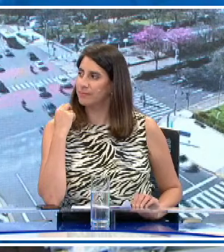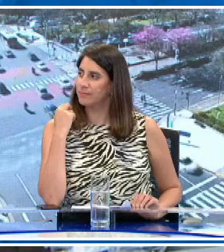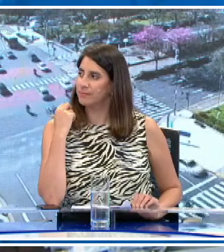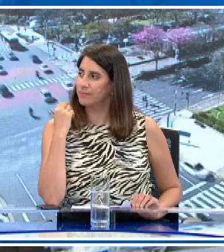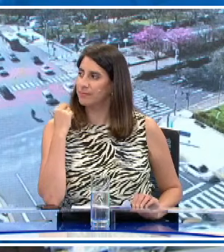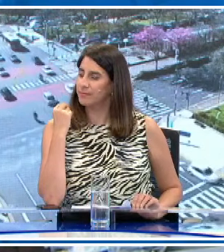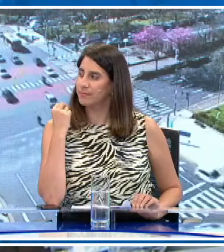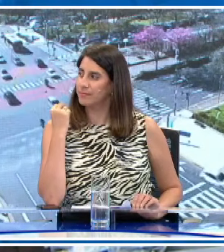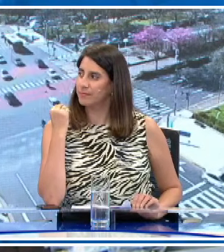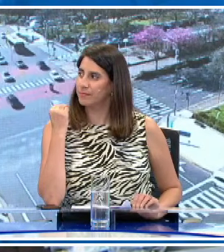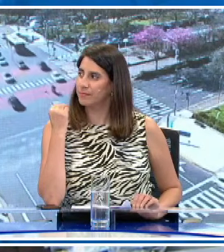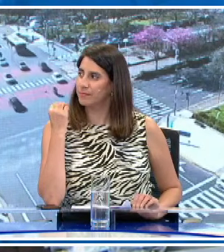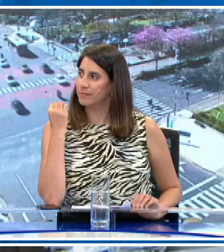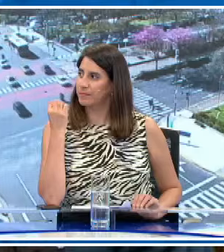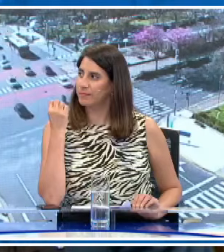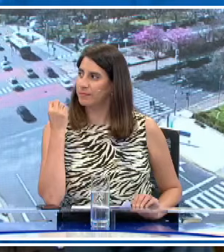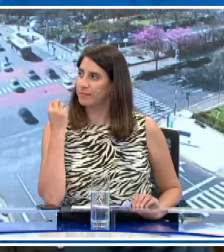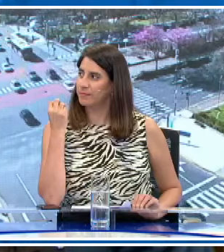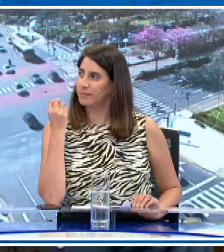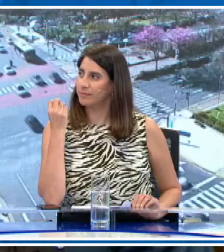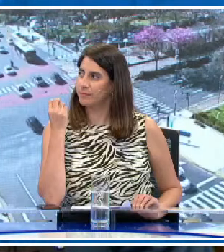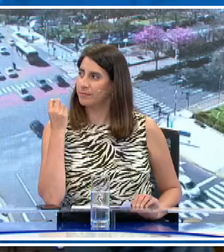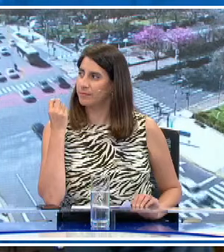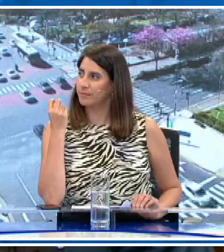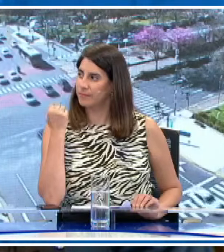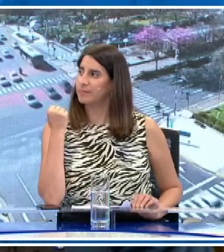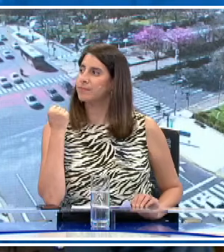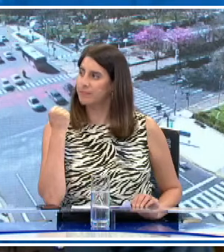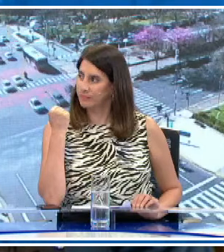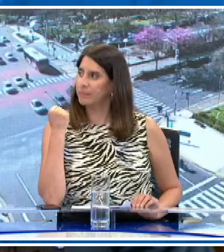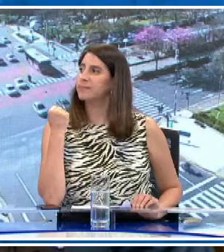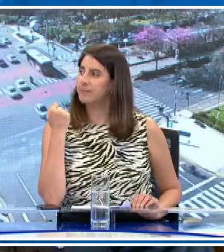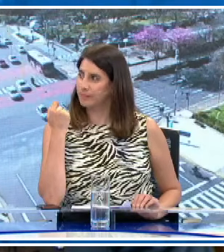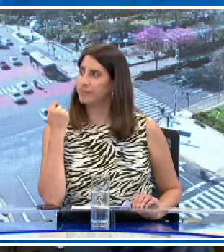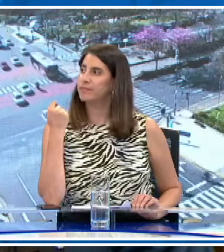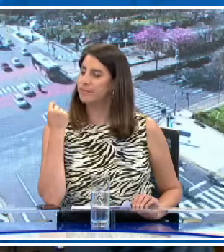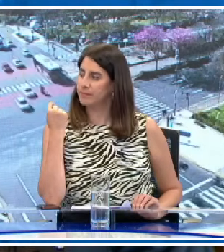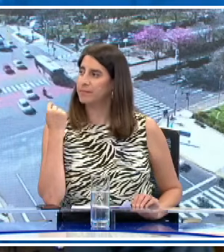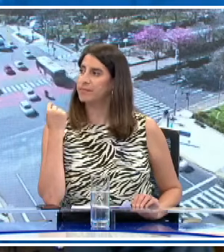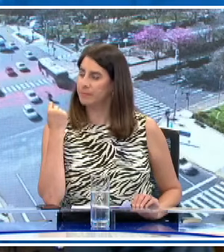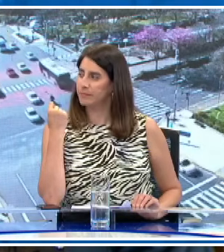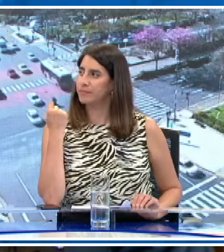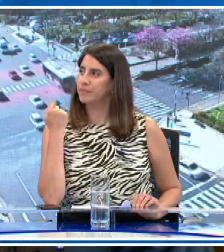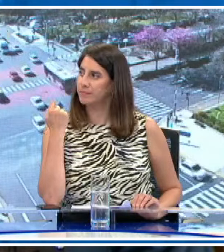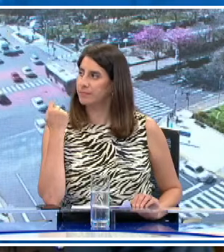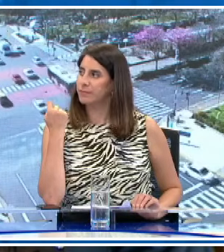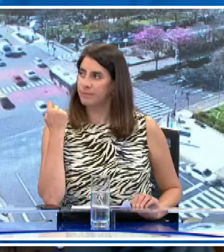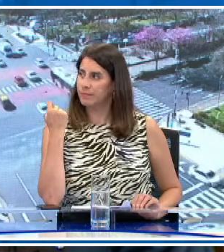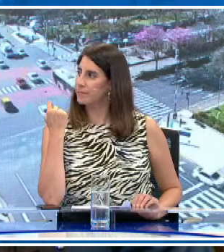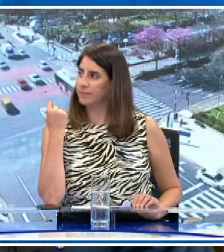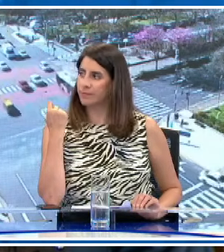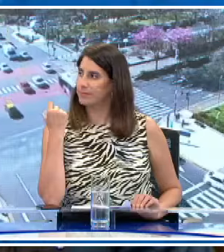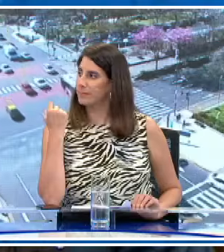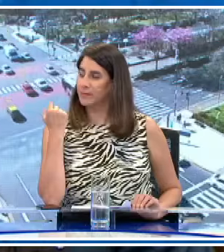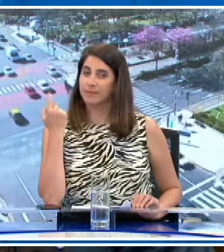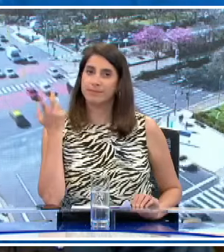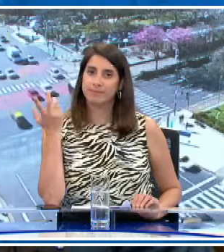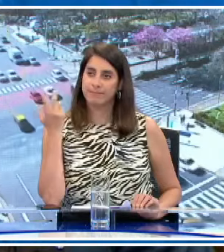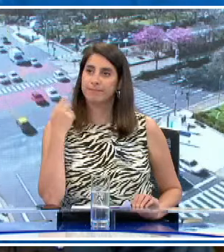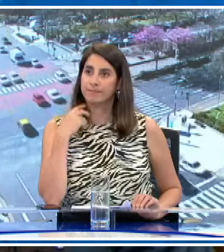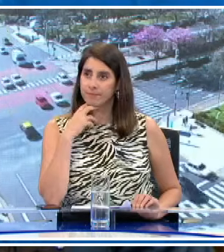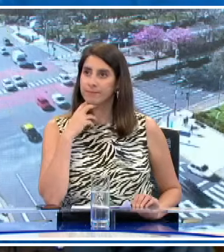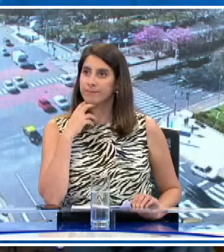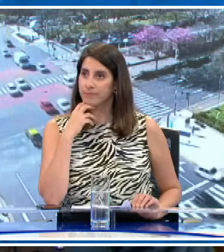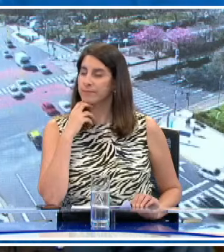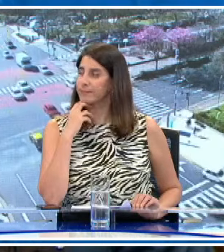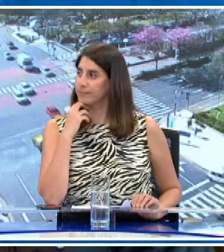decían, ojo que las jubilaciones en Argentina están indexadas por inflación, por decisión de Javier Milei, y si un día no llegás a pagar la jubilación porque